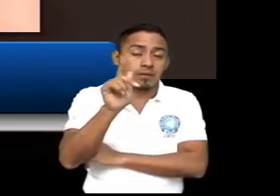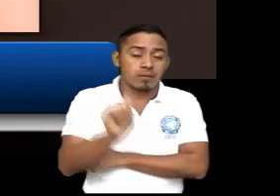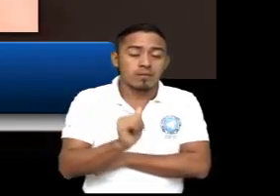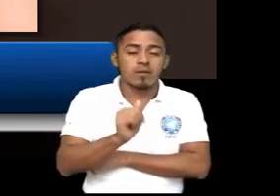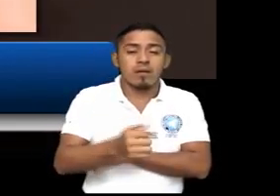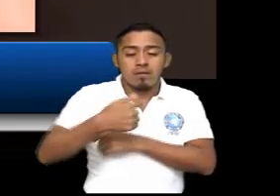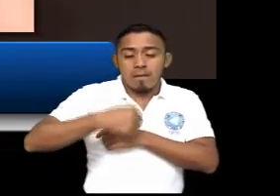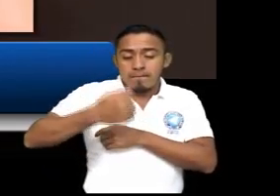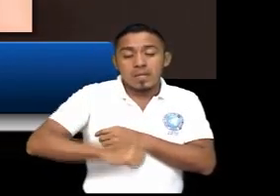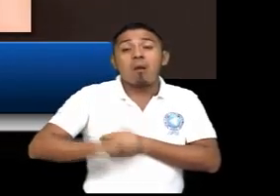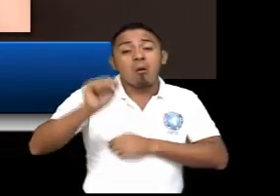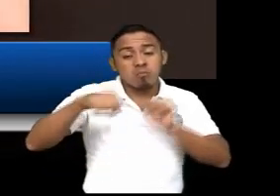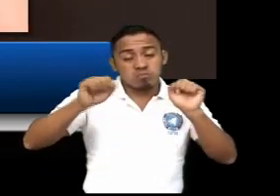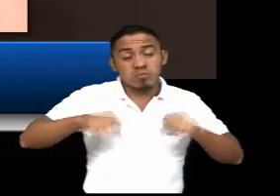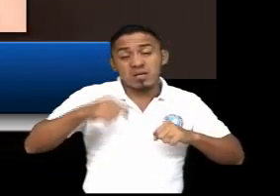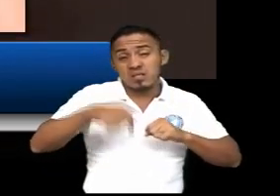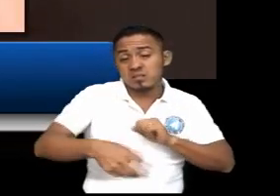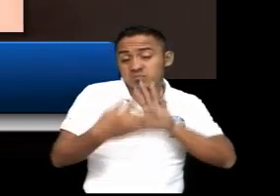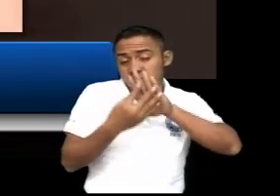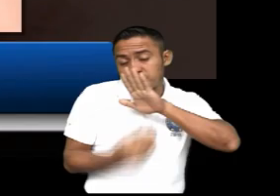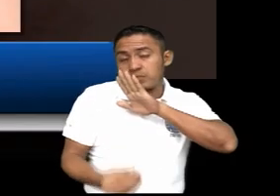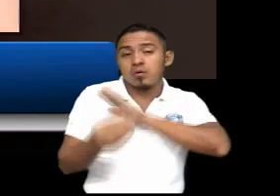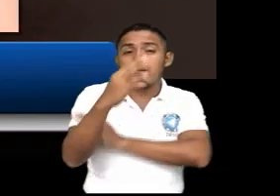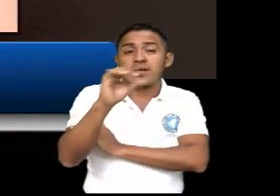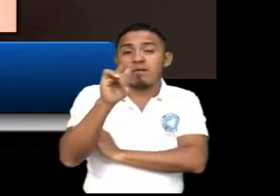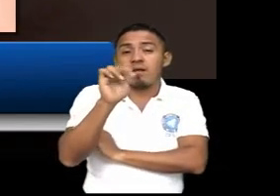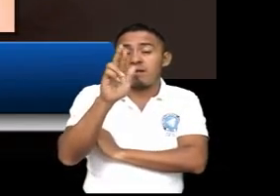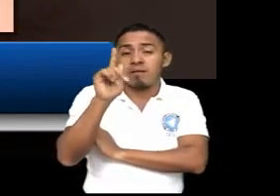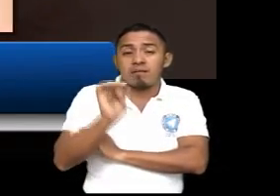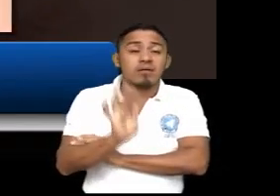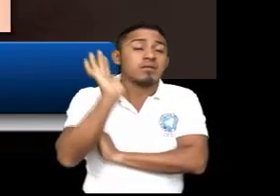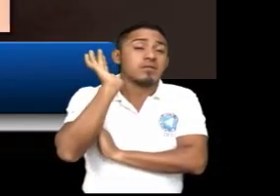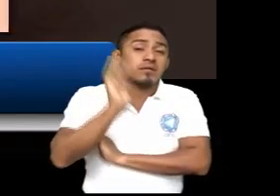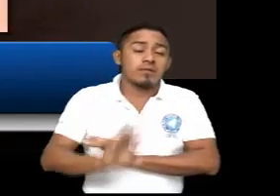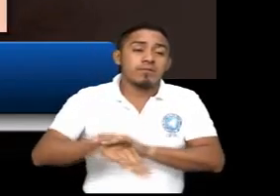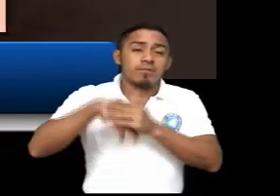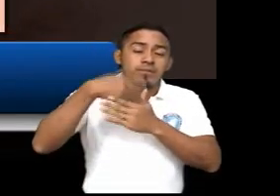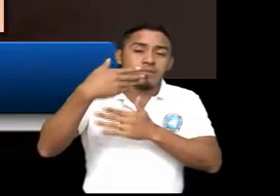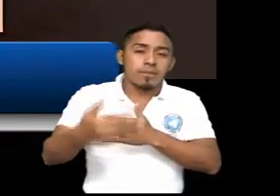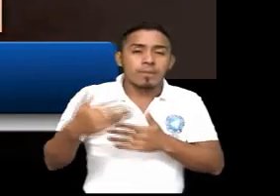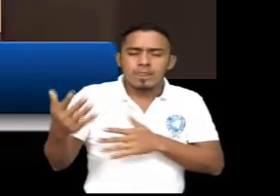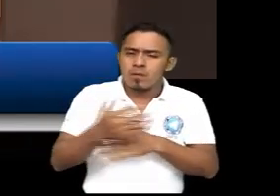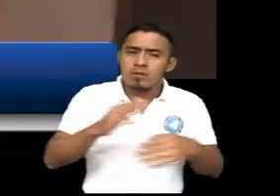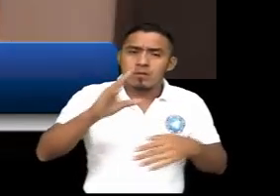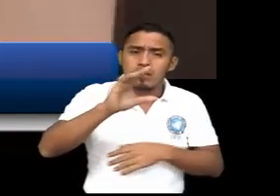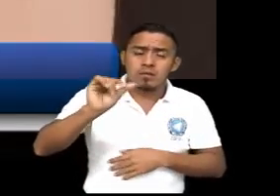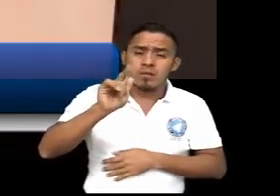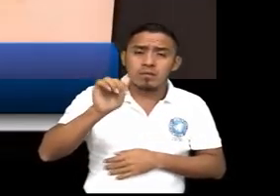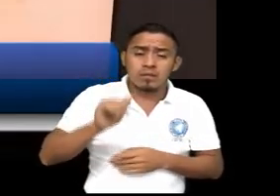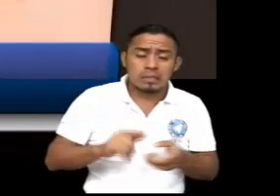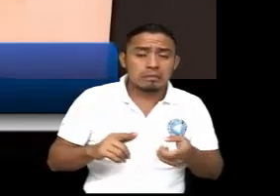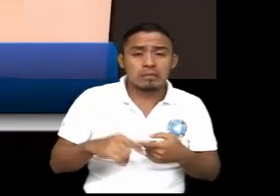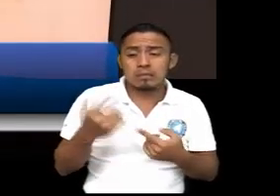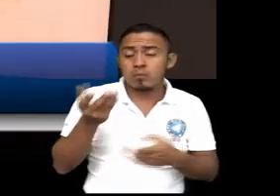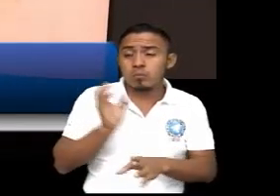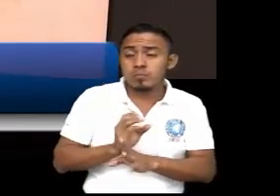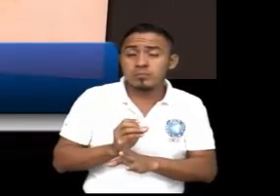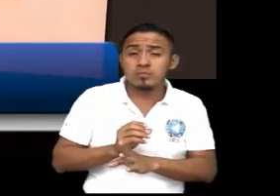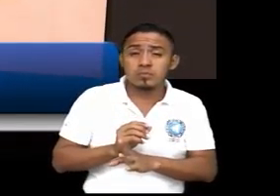Es hereditario, entonces. Sí, y lo otro es que también están las cataratas por enfermedades, como la rubiola. Si la mamá